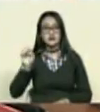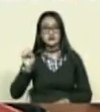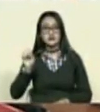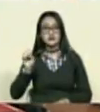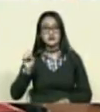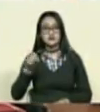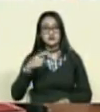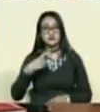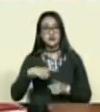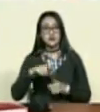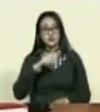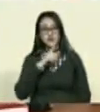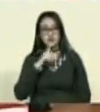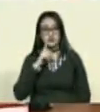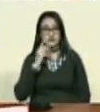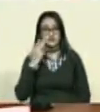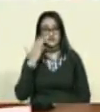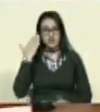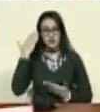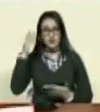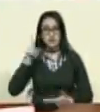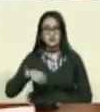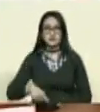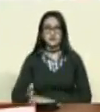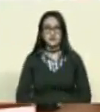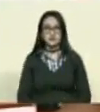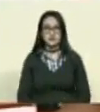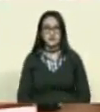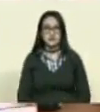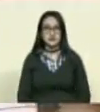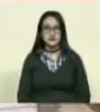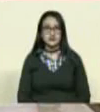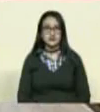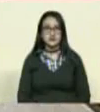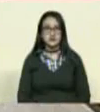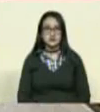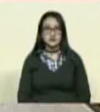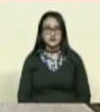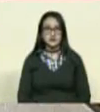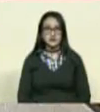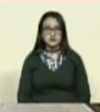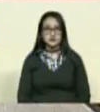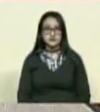López Vargas, correcto, saludo. Igualmente,